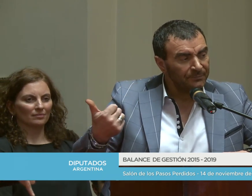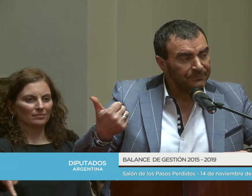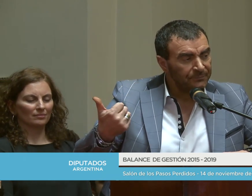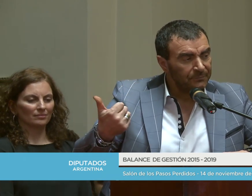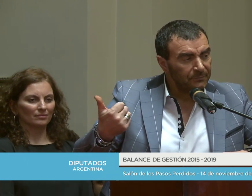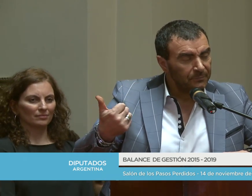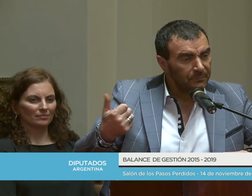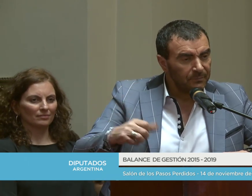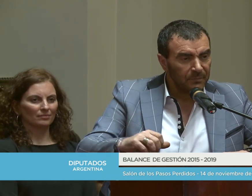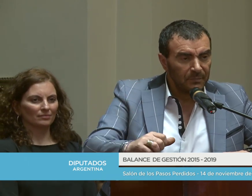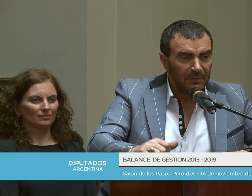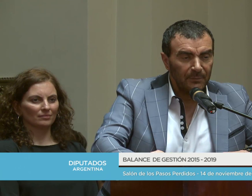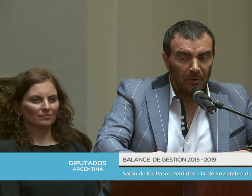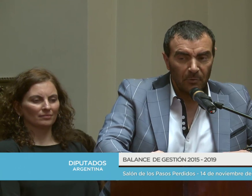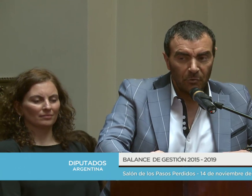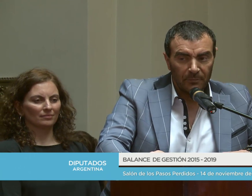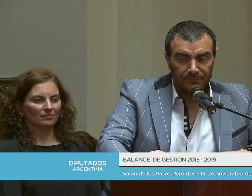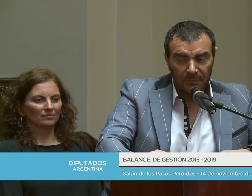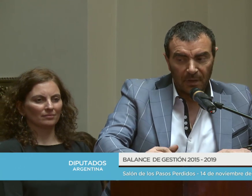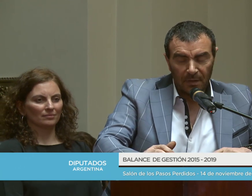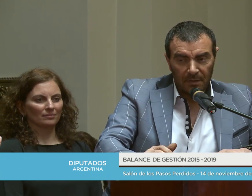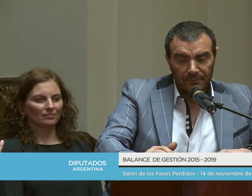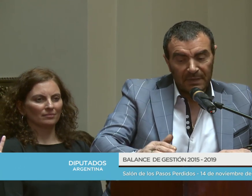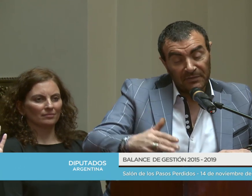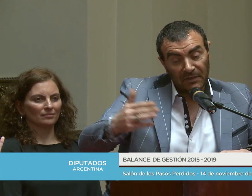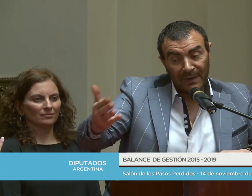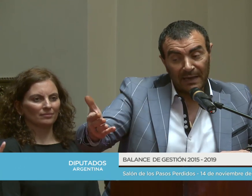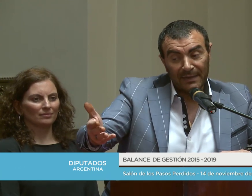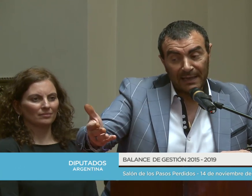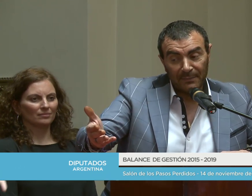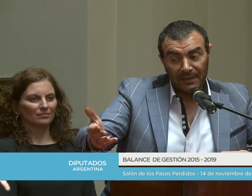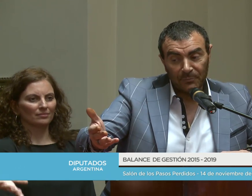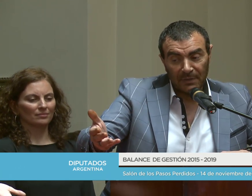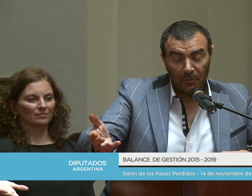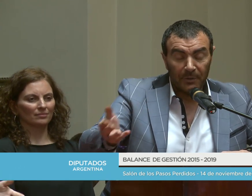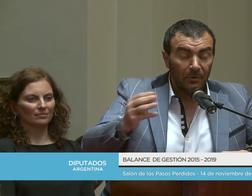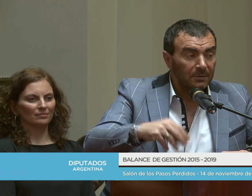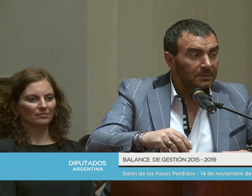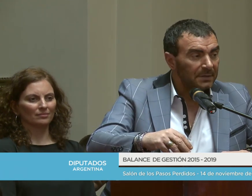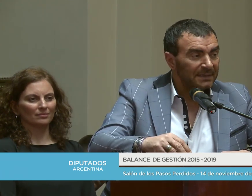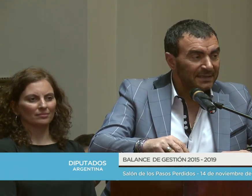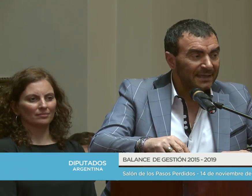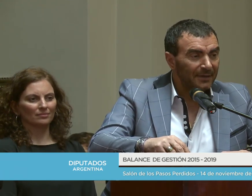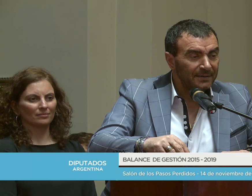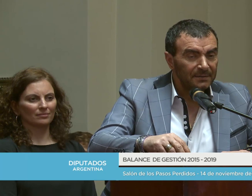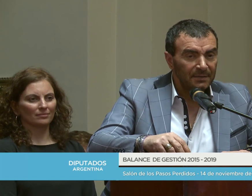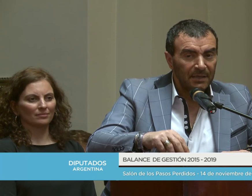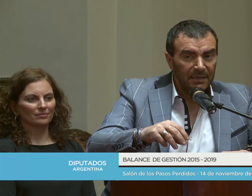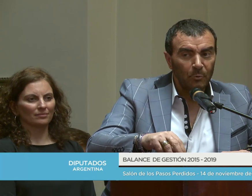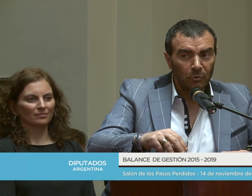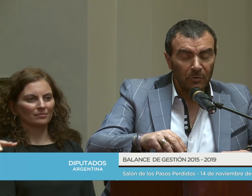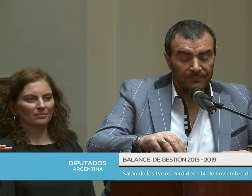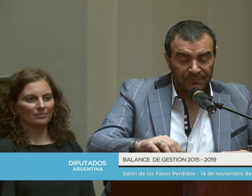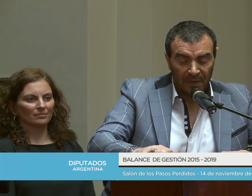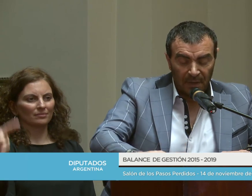4 años de Emilio Monzó, que se separa de la Cámara de Diputados, pero que tiene que ver,